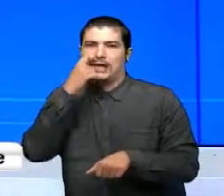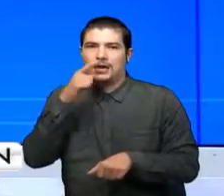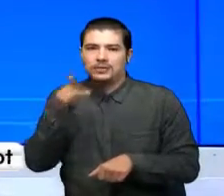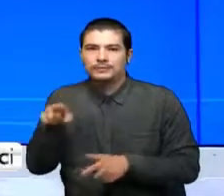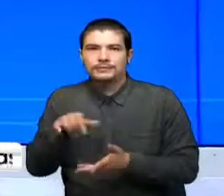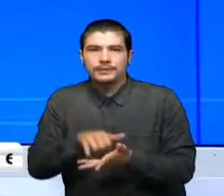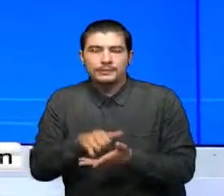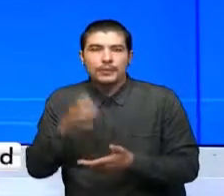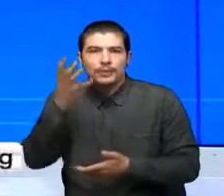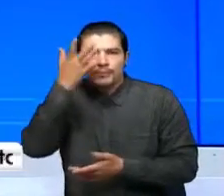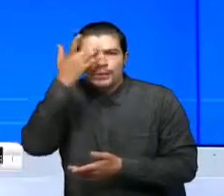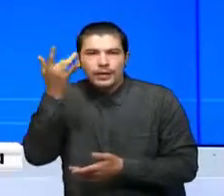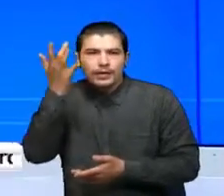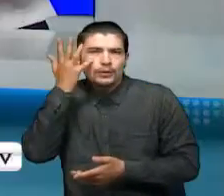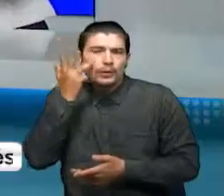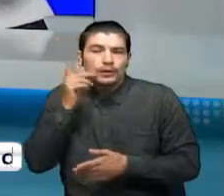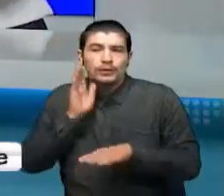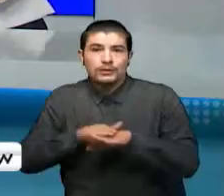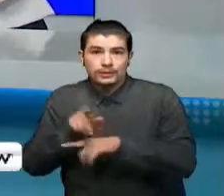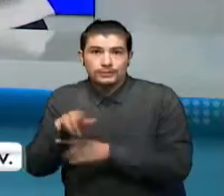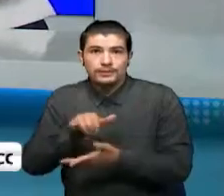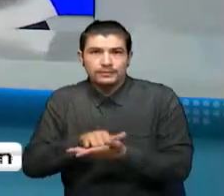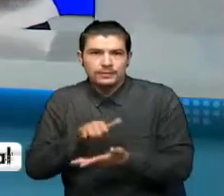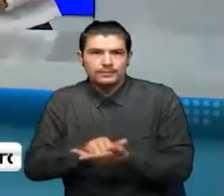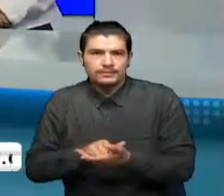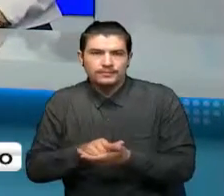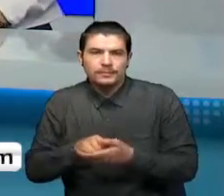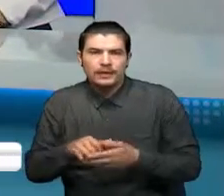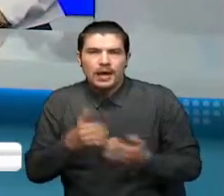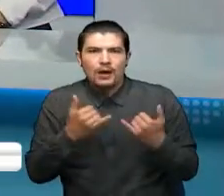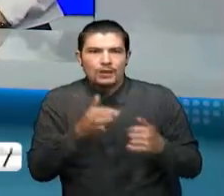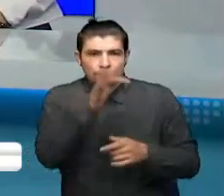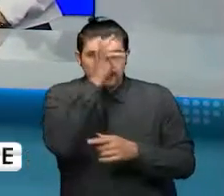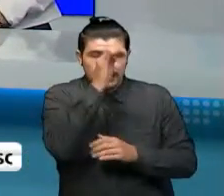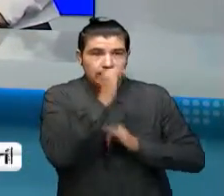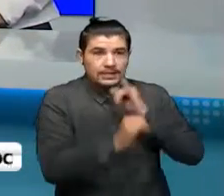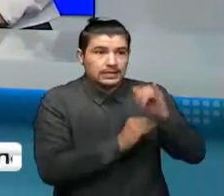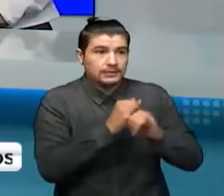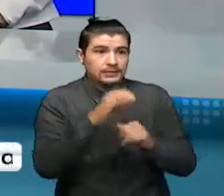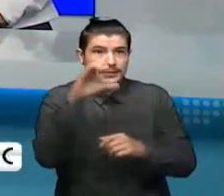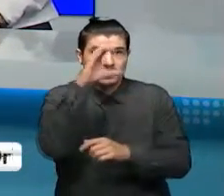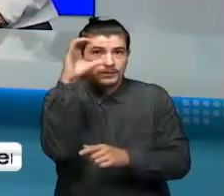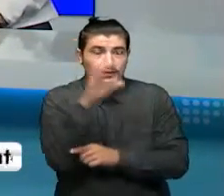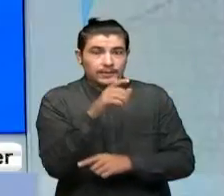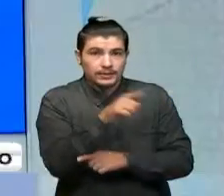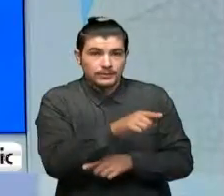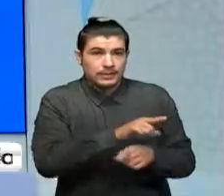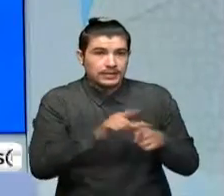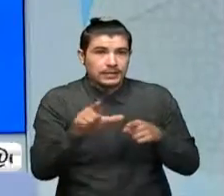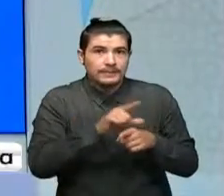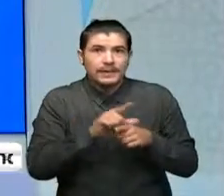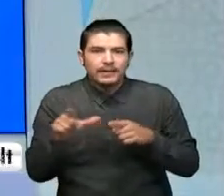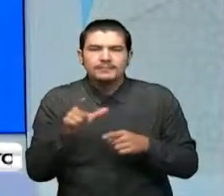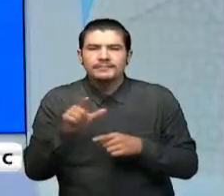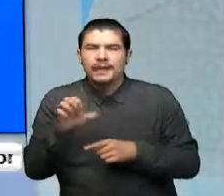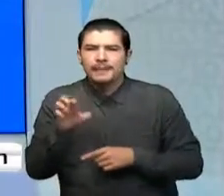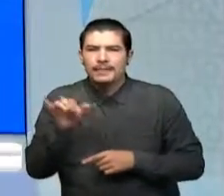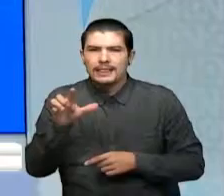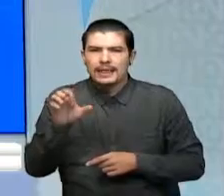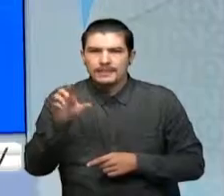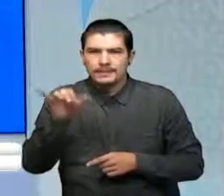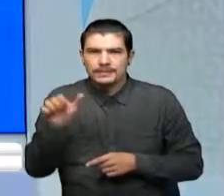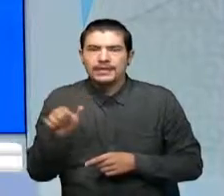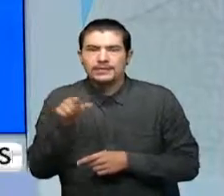que en el día a día se presenta y contrario a eso yo en el hospital internacional de colombia en la semana de la epilepsia envía un